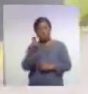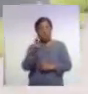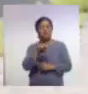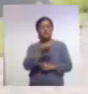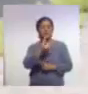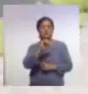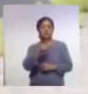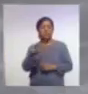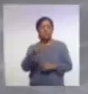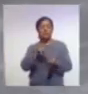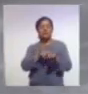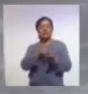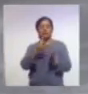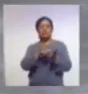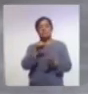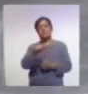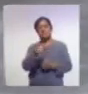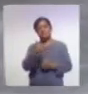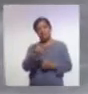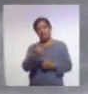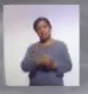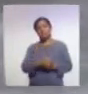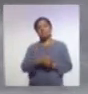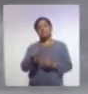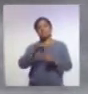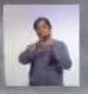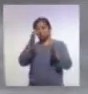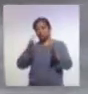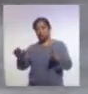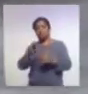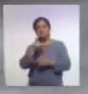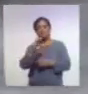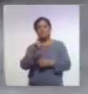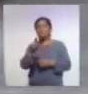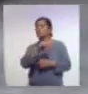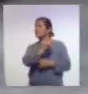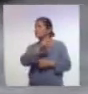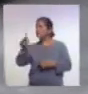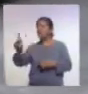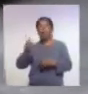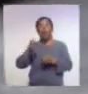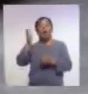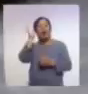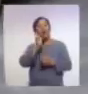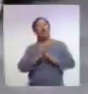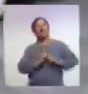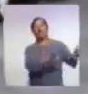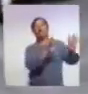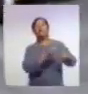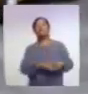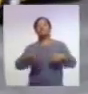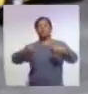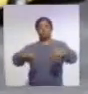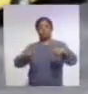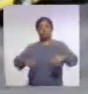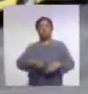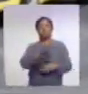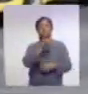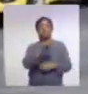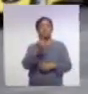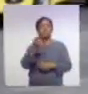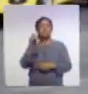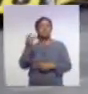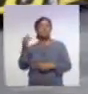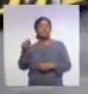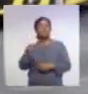Pick-up Negra 2006 y una acoplada a una caja seca, todas en estado de abandono. En cuanto a la motocicleta, una Itálica 150 sin placa